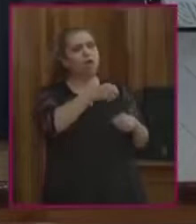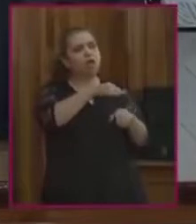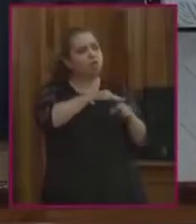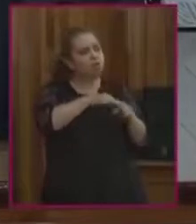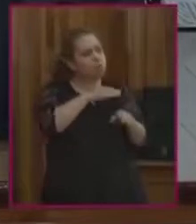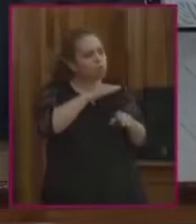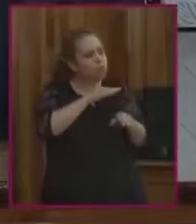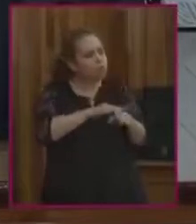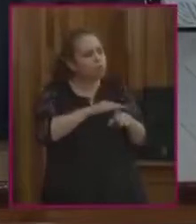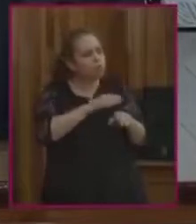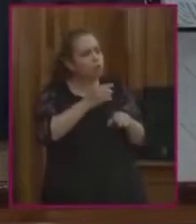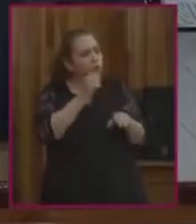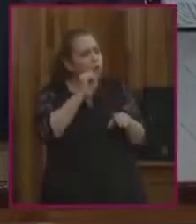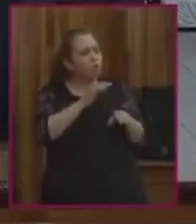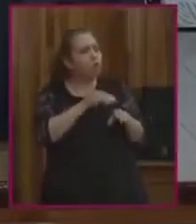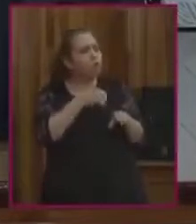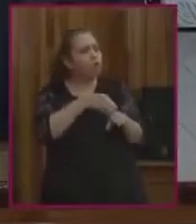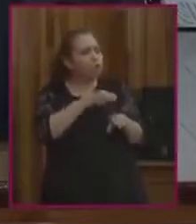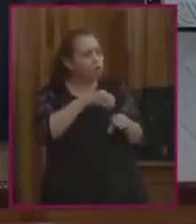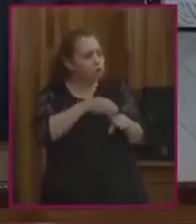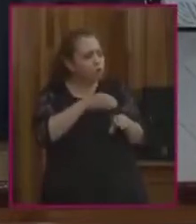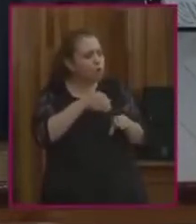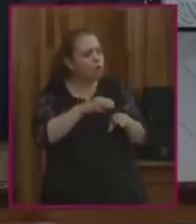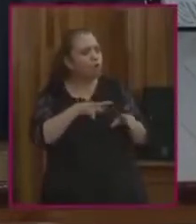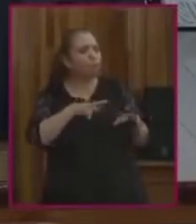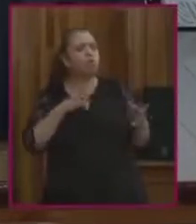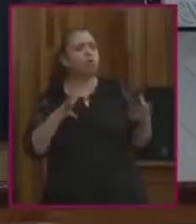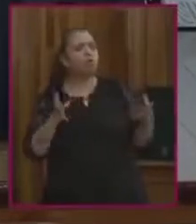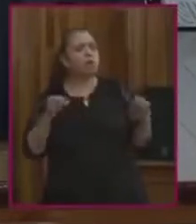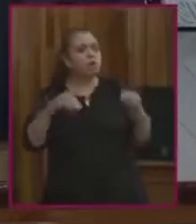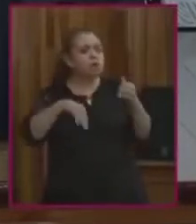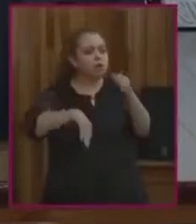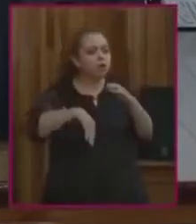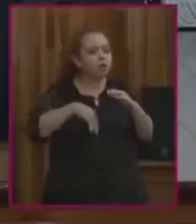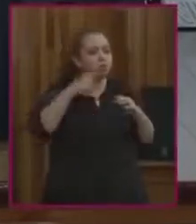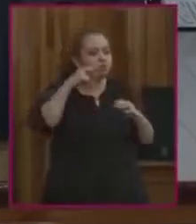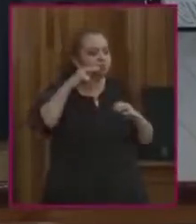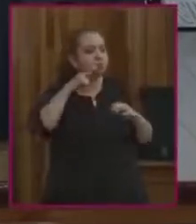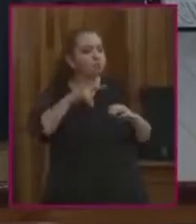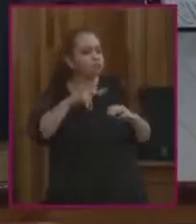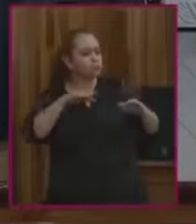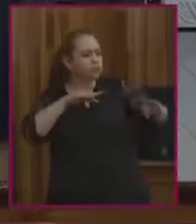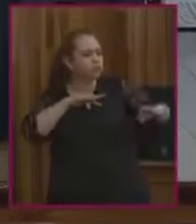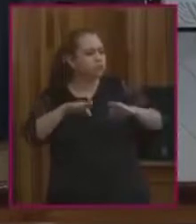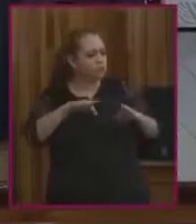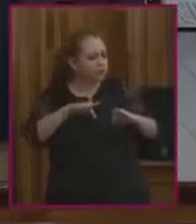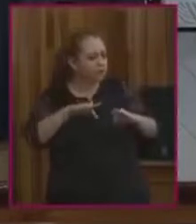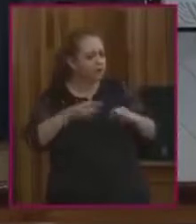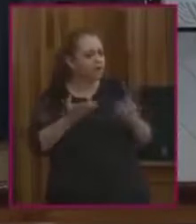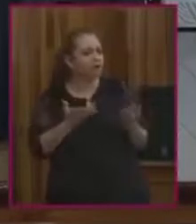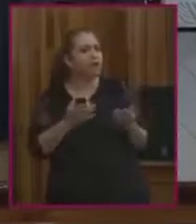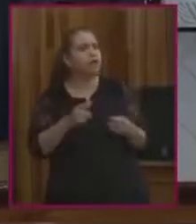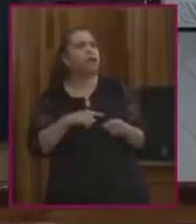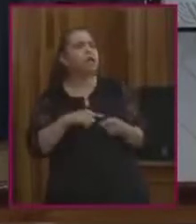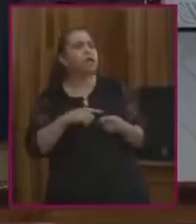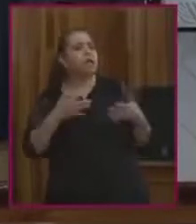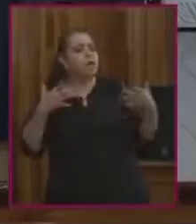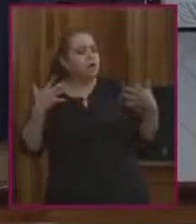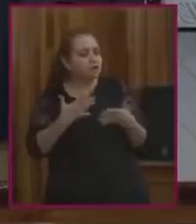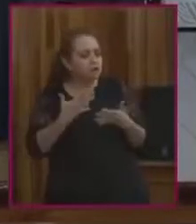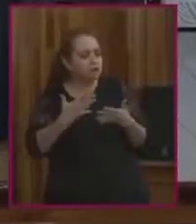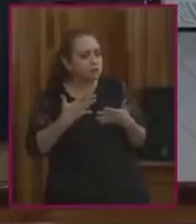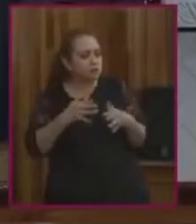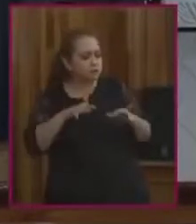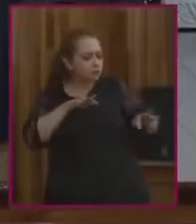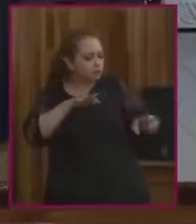al acceso y la cobertura, pero lo más importante nos habla de los resultados que ha generado la operación de un